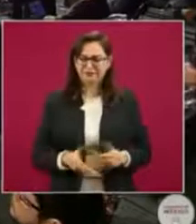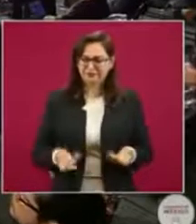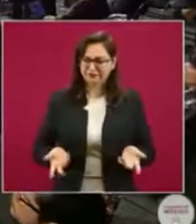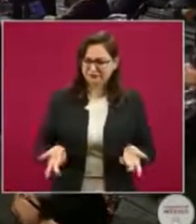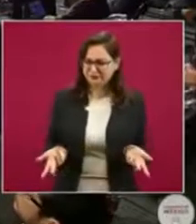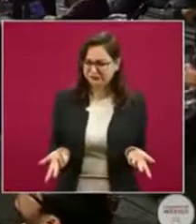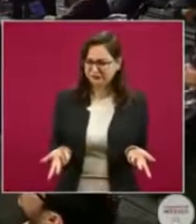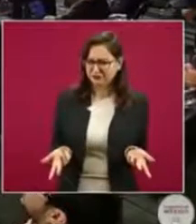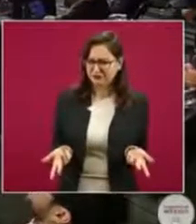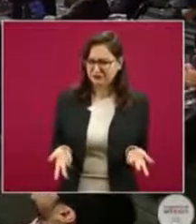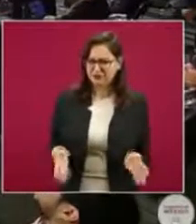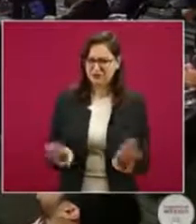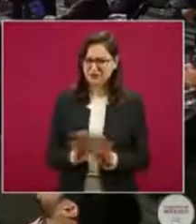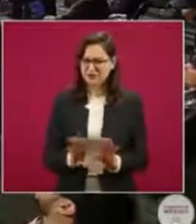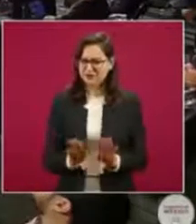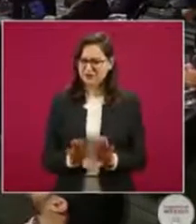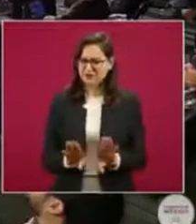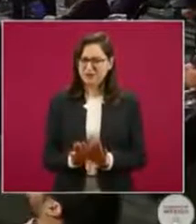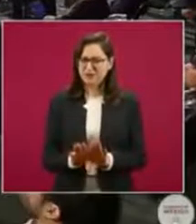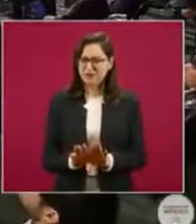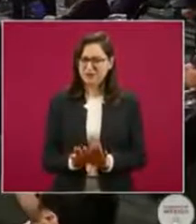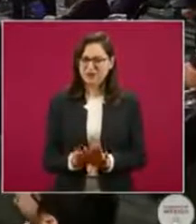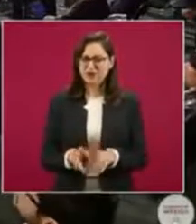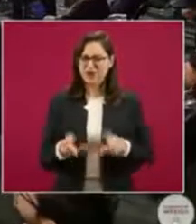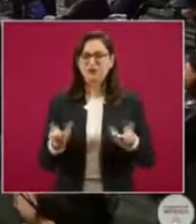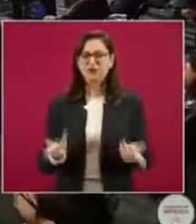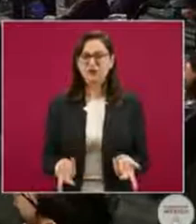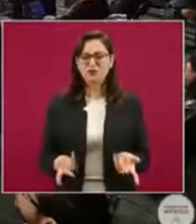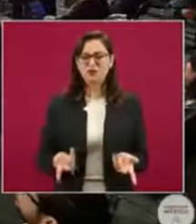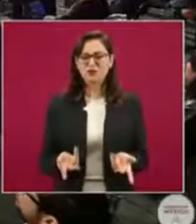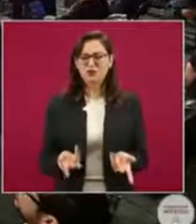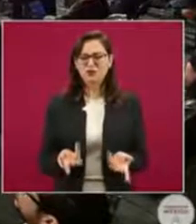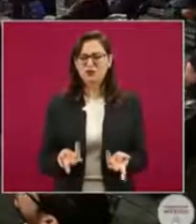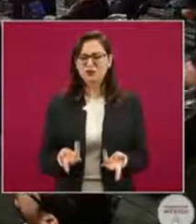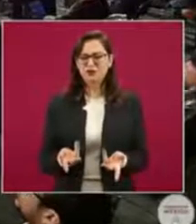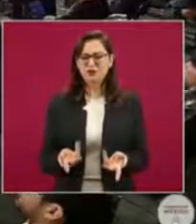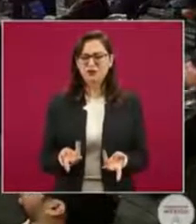Vamos a estar promoviendo